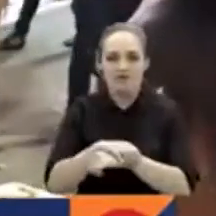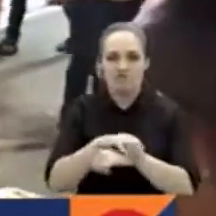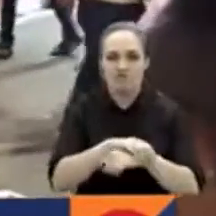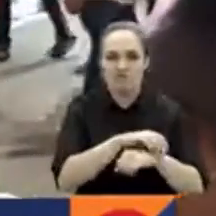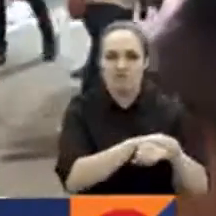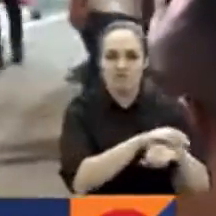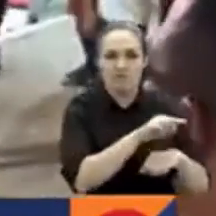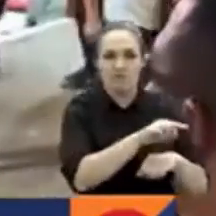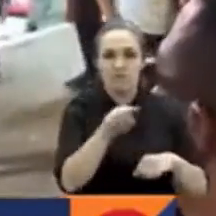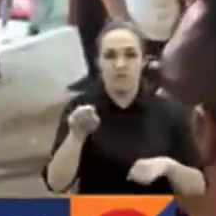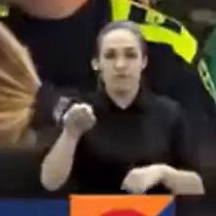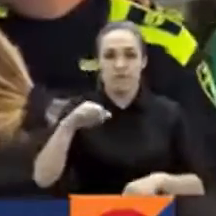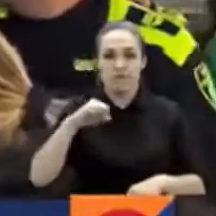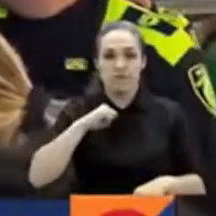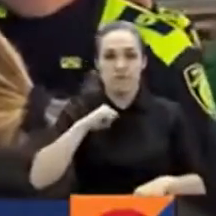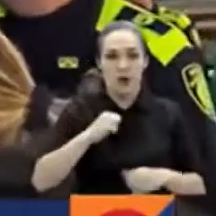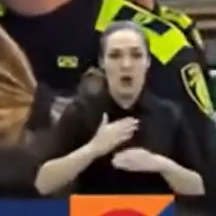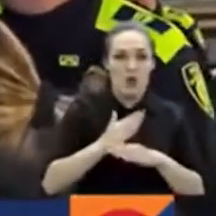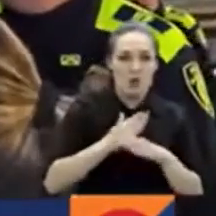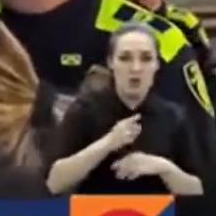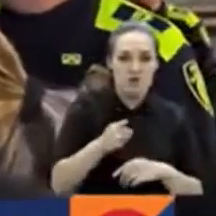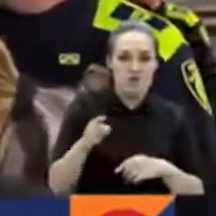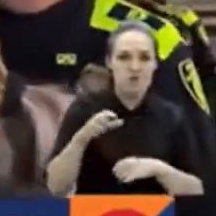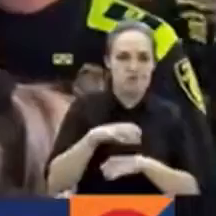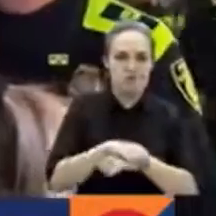judicializadas porque les encontraron armas blancas.